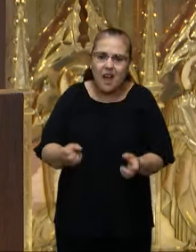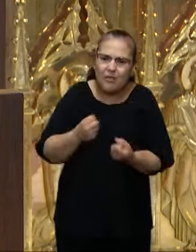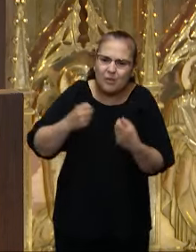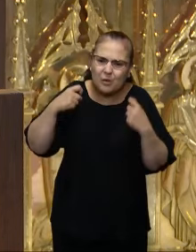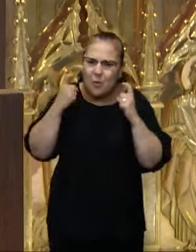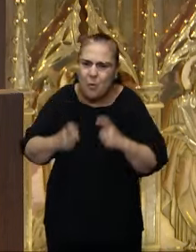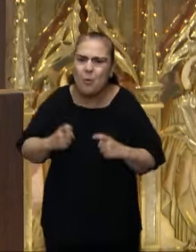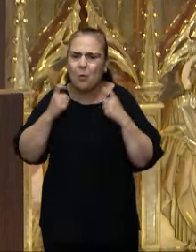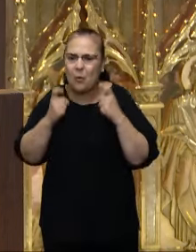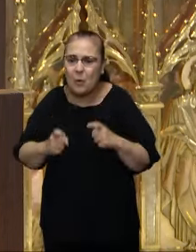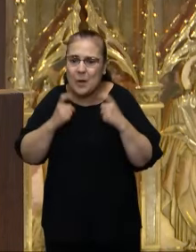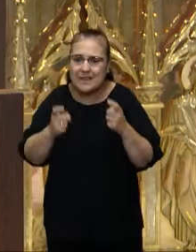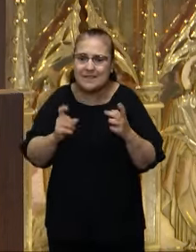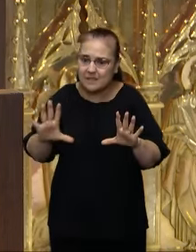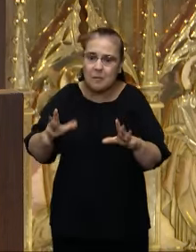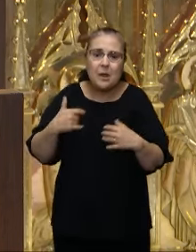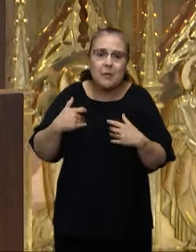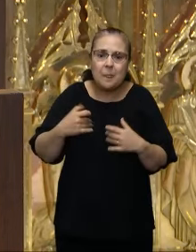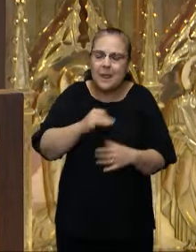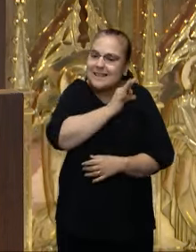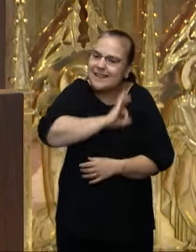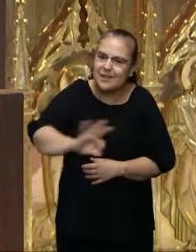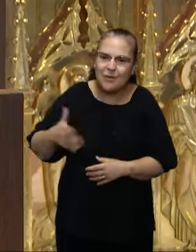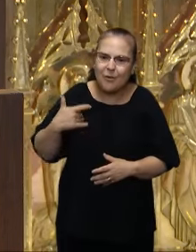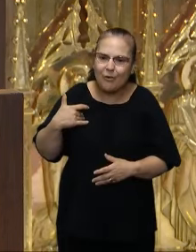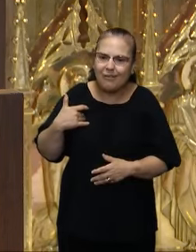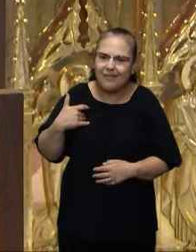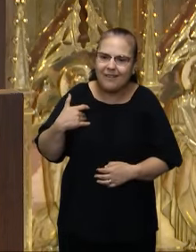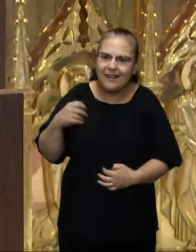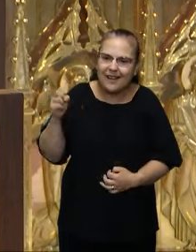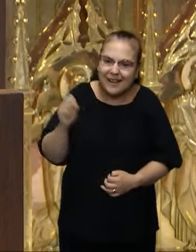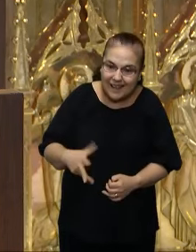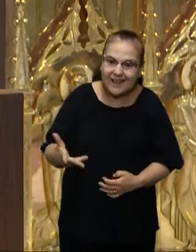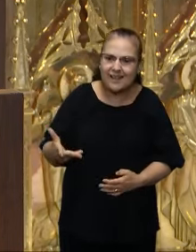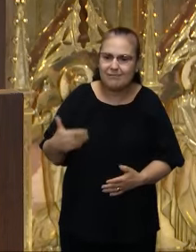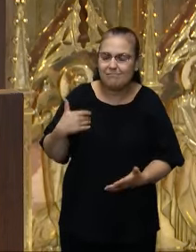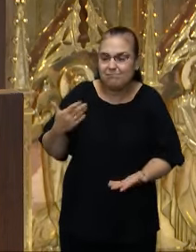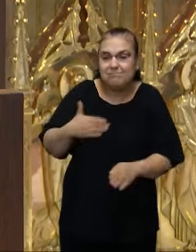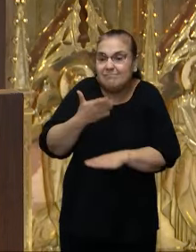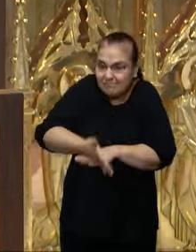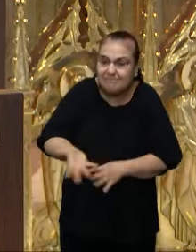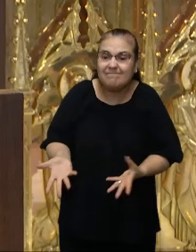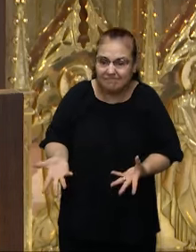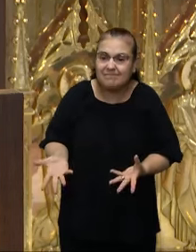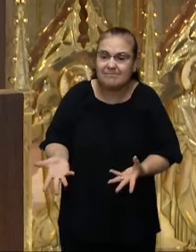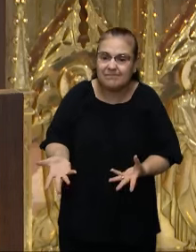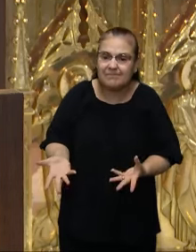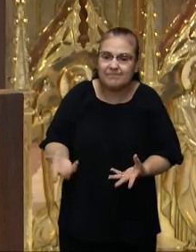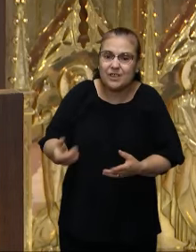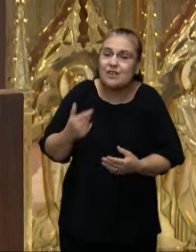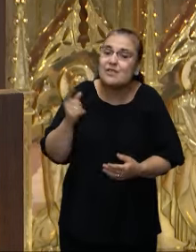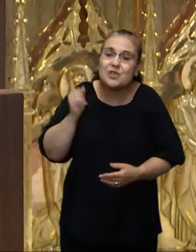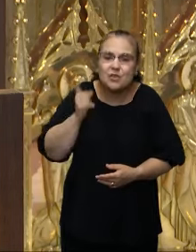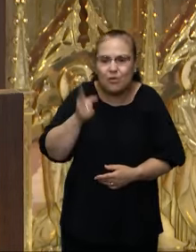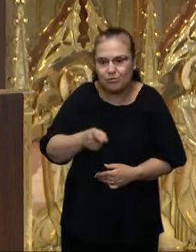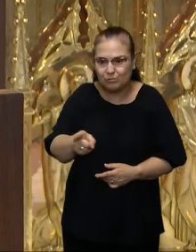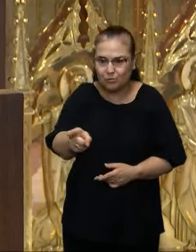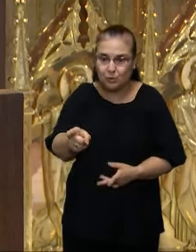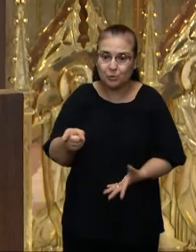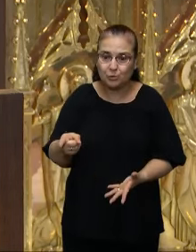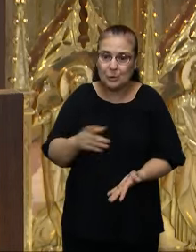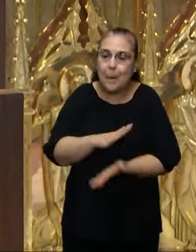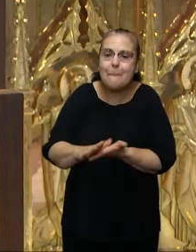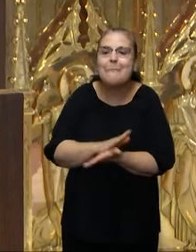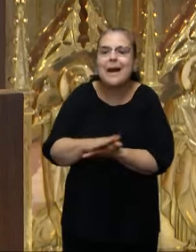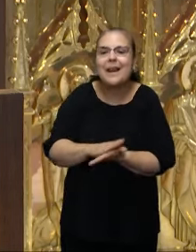cueste, pero Señor, ¿a quién vamos a acudir? Si solo tú tienes